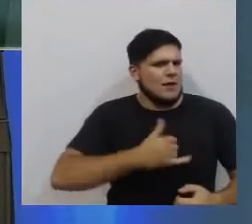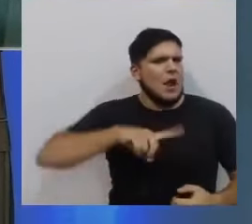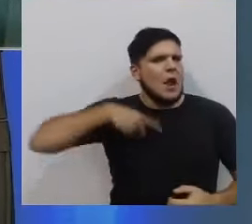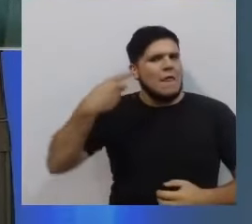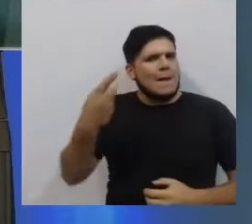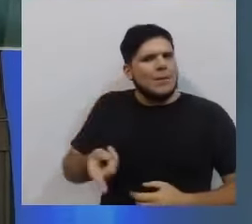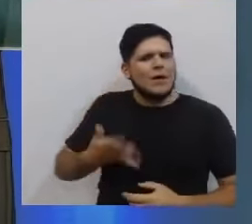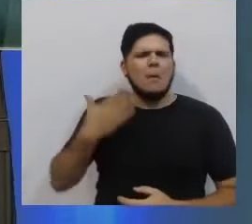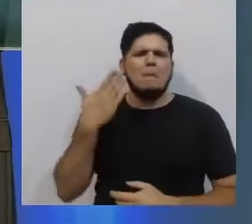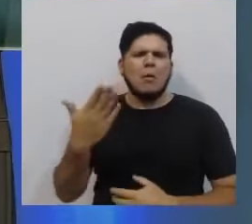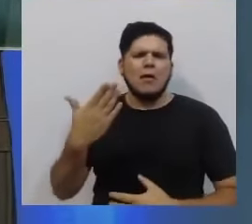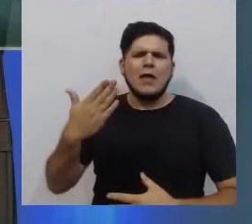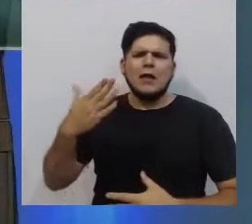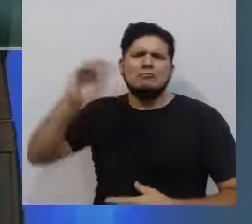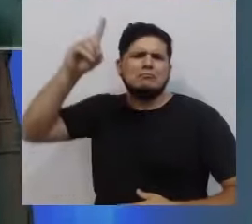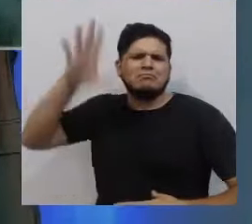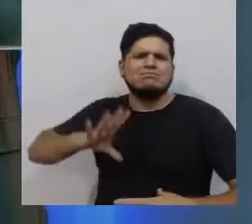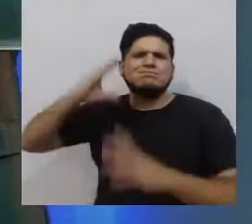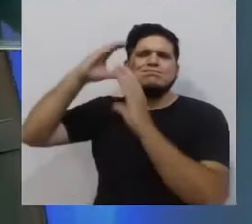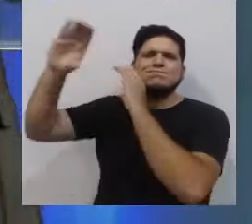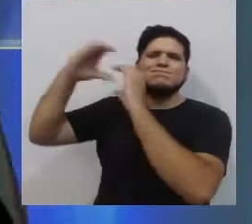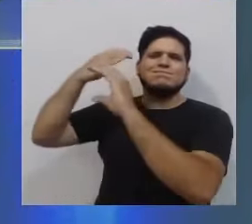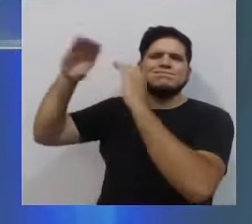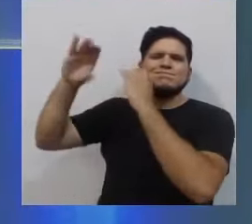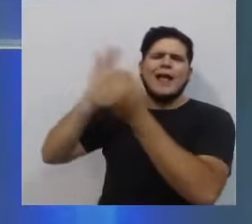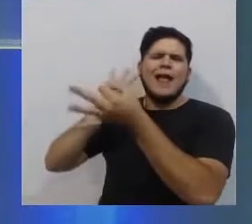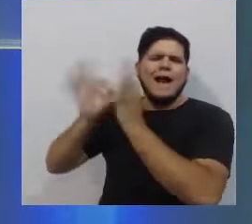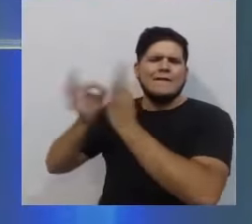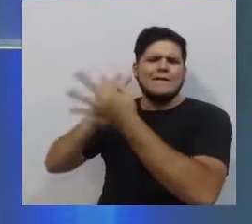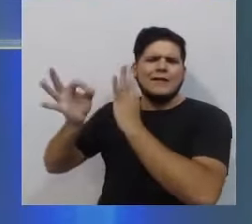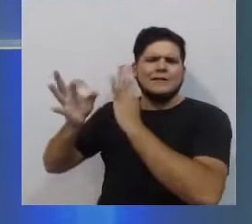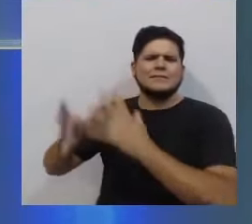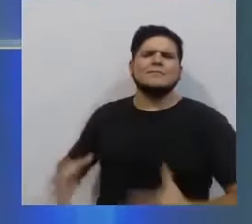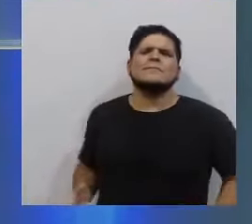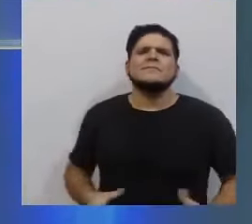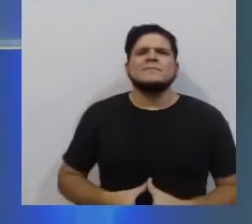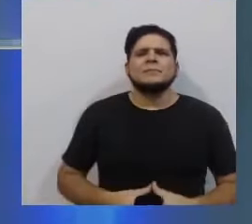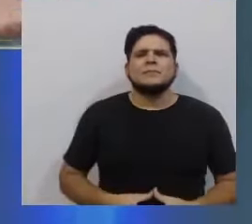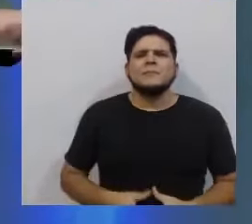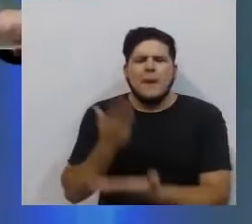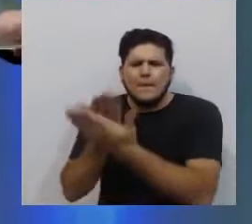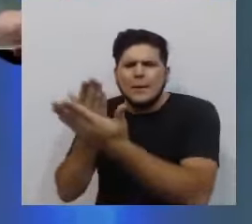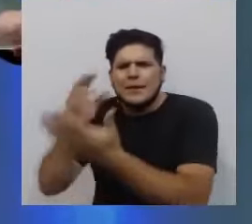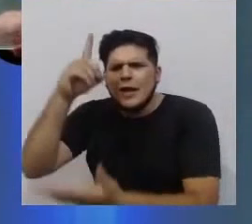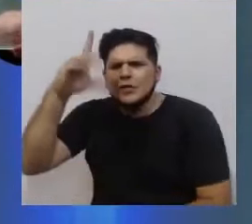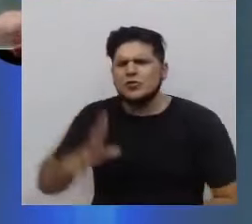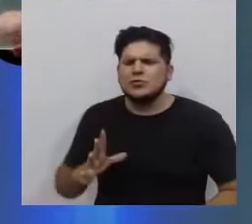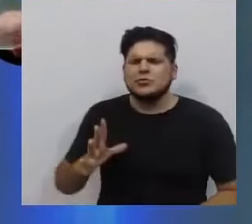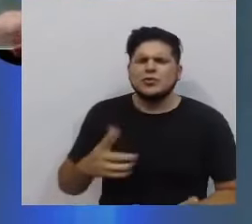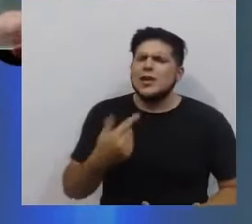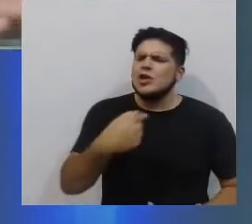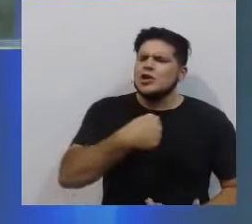día conmigo en el nombre de jesús necesito un nivel mayor de fe